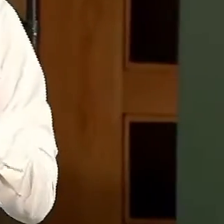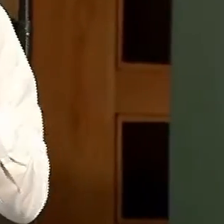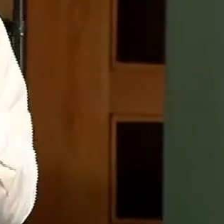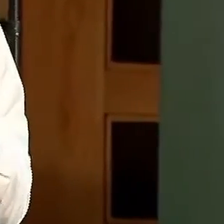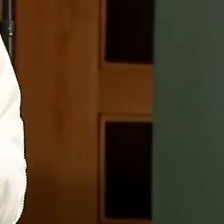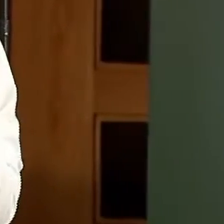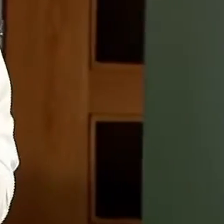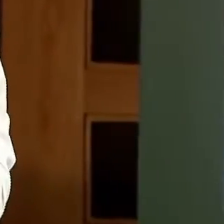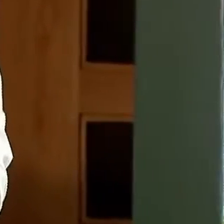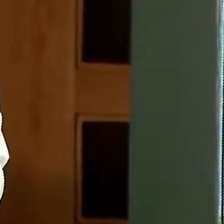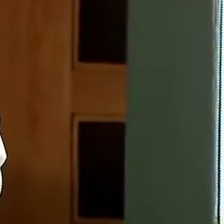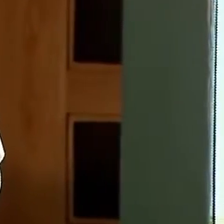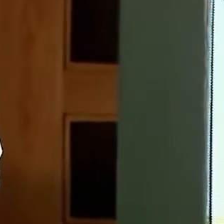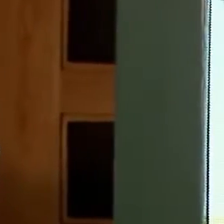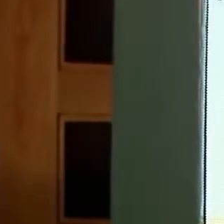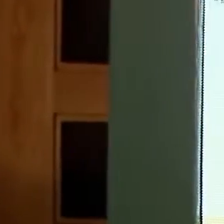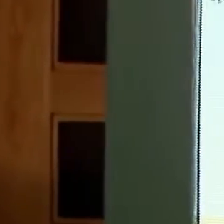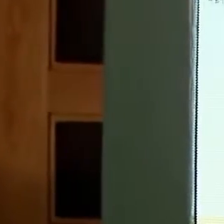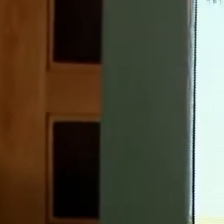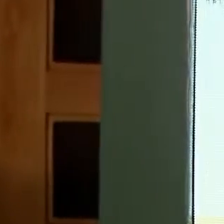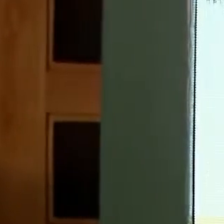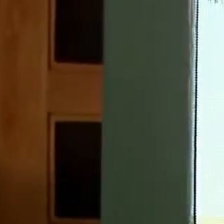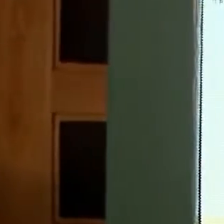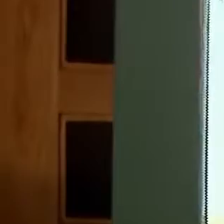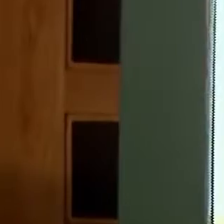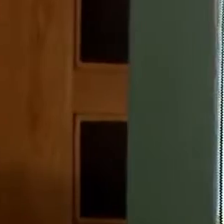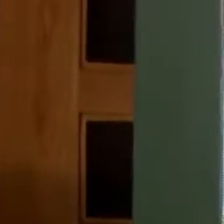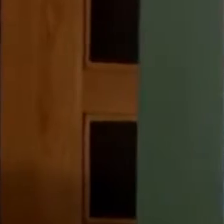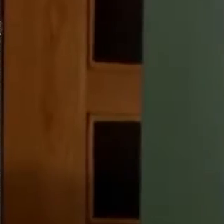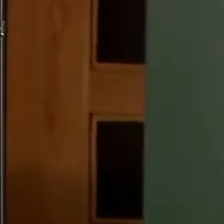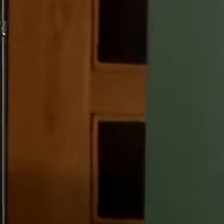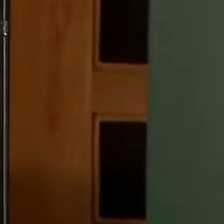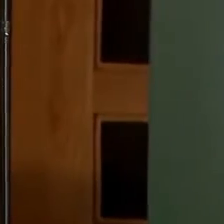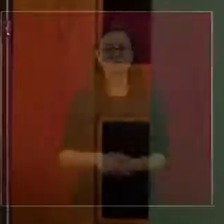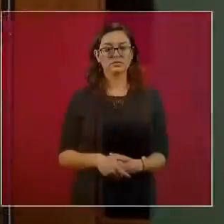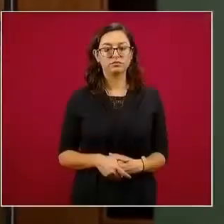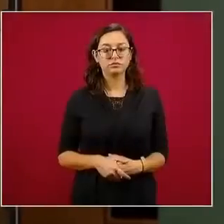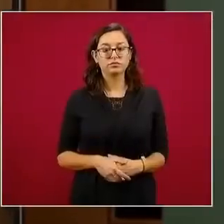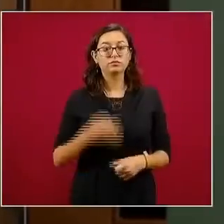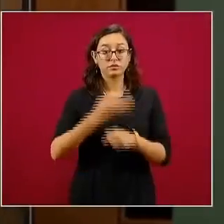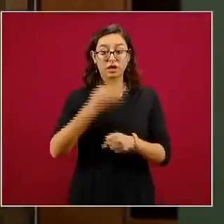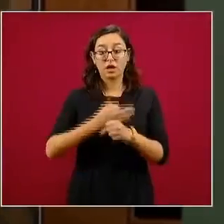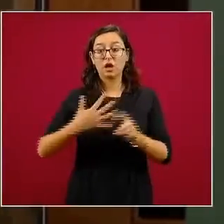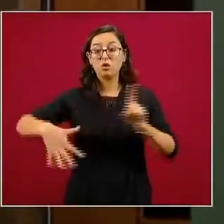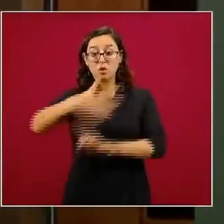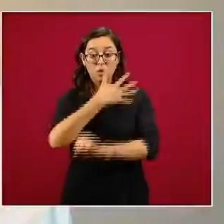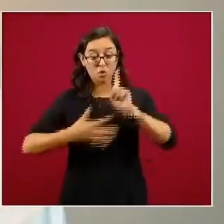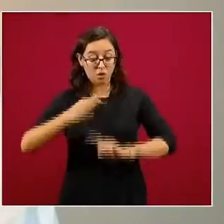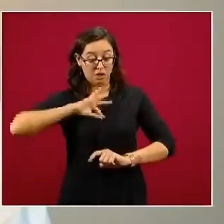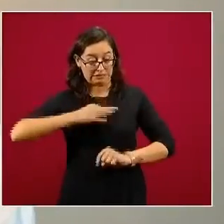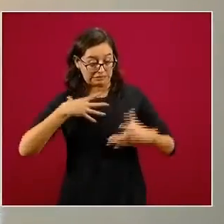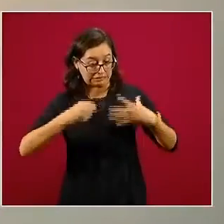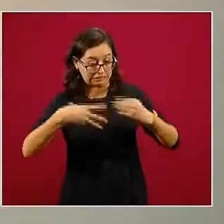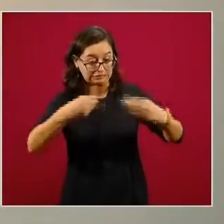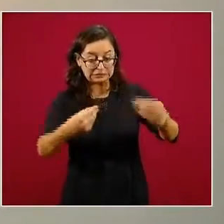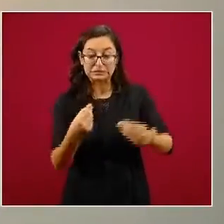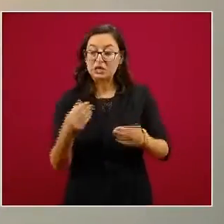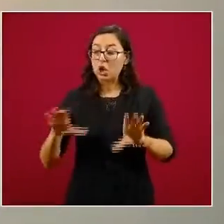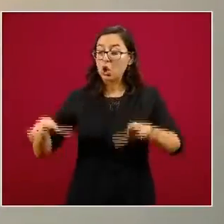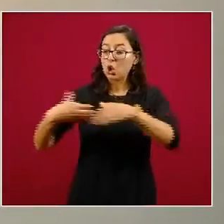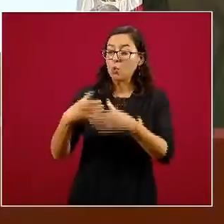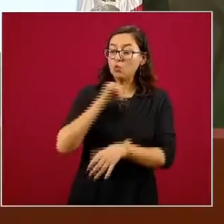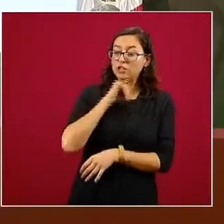que vemos es la misma historia para camas que requieren ser utilizadas en personas críticamente enfermas, personas que